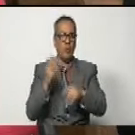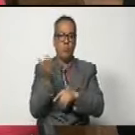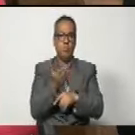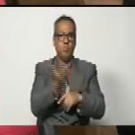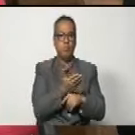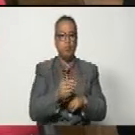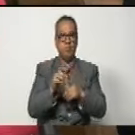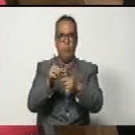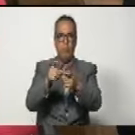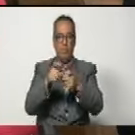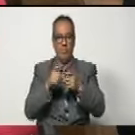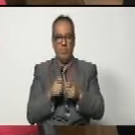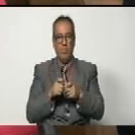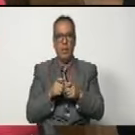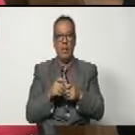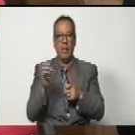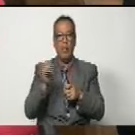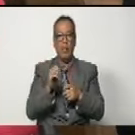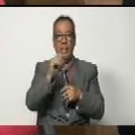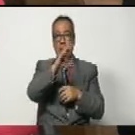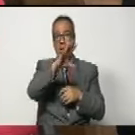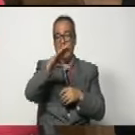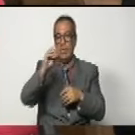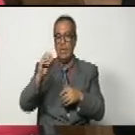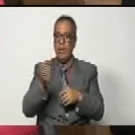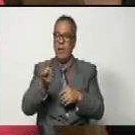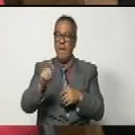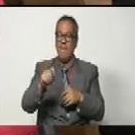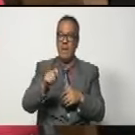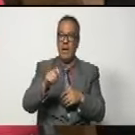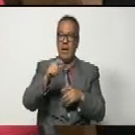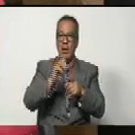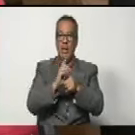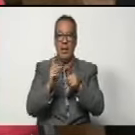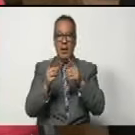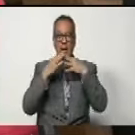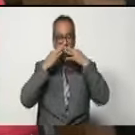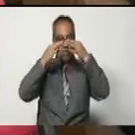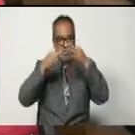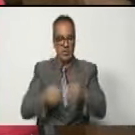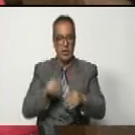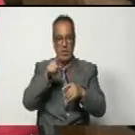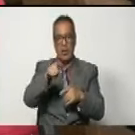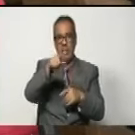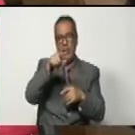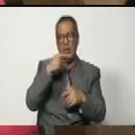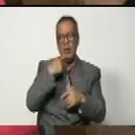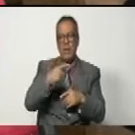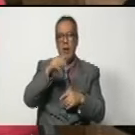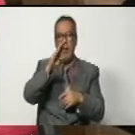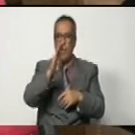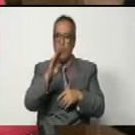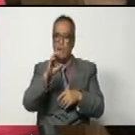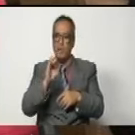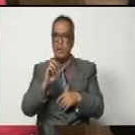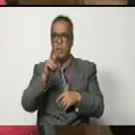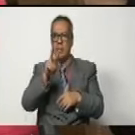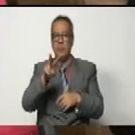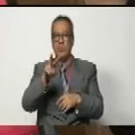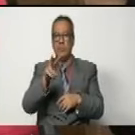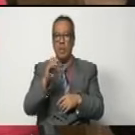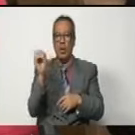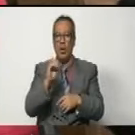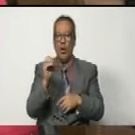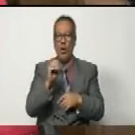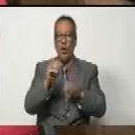sancionado con multas de 500 veces el tipo de cambio oficial de la moneda de mayor valor publicado por el Banco Central